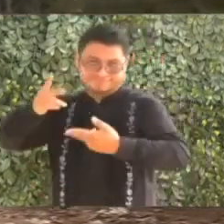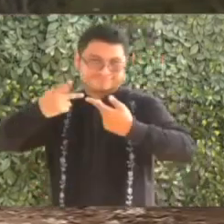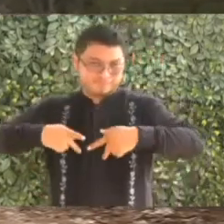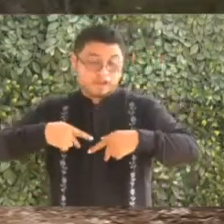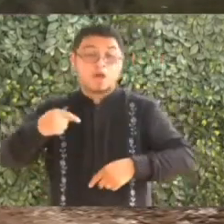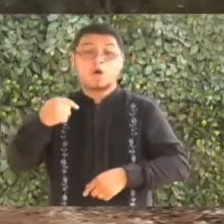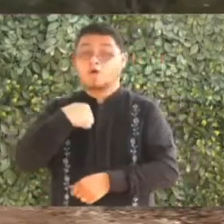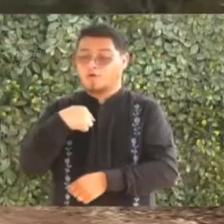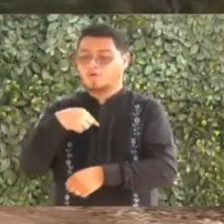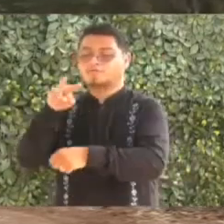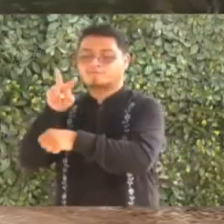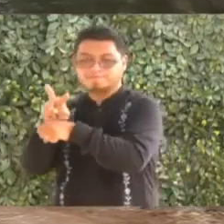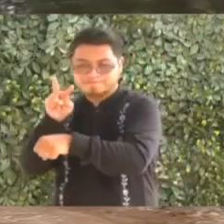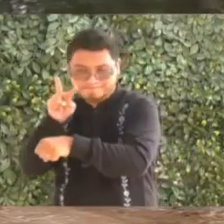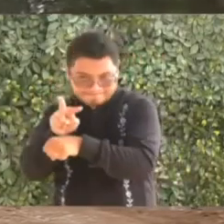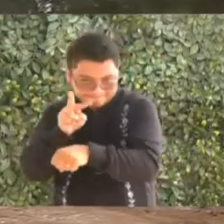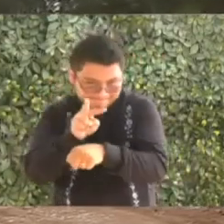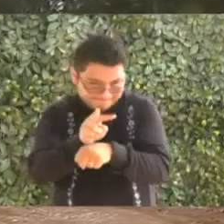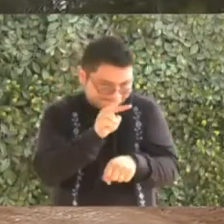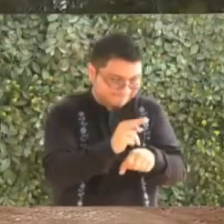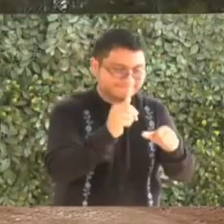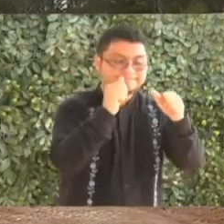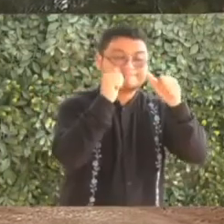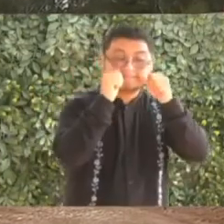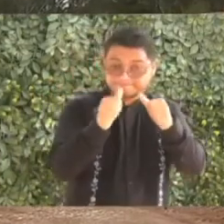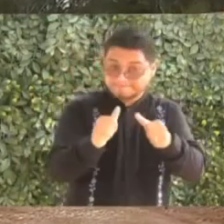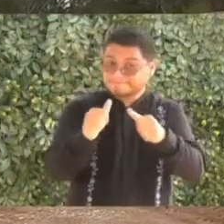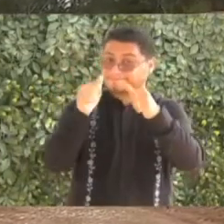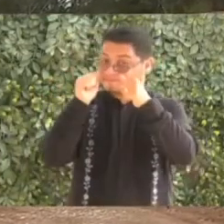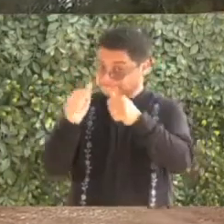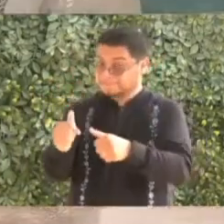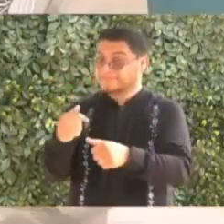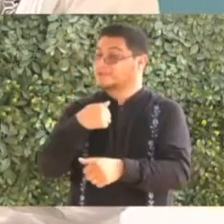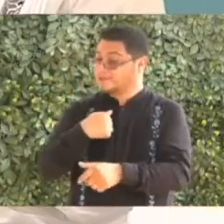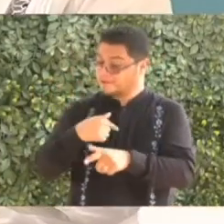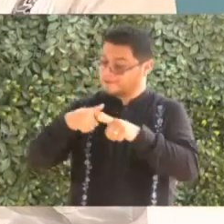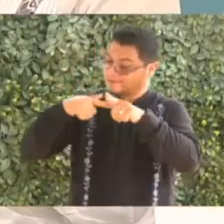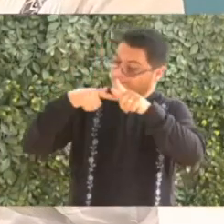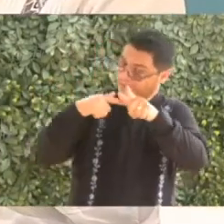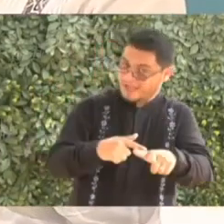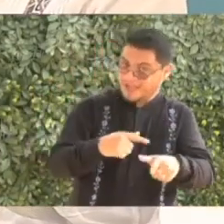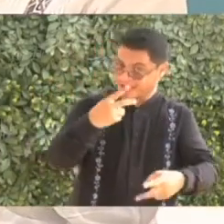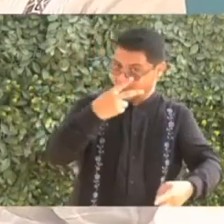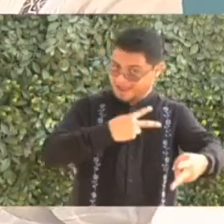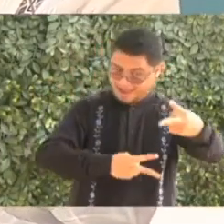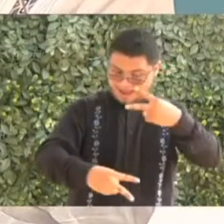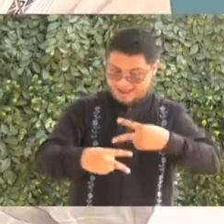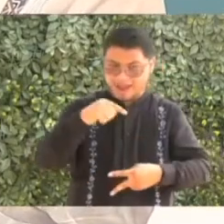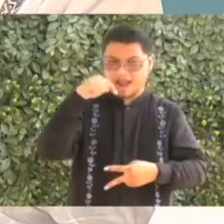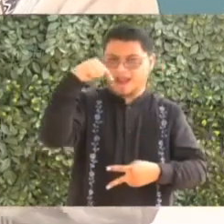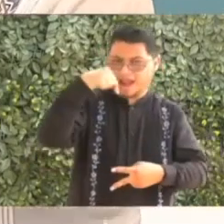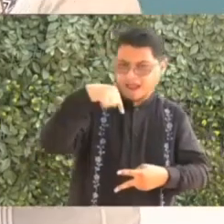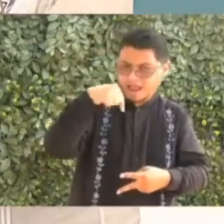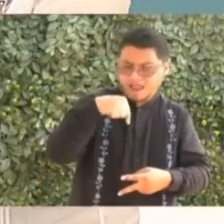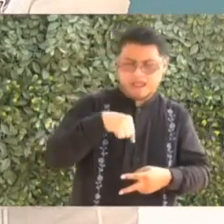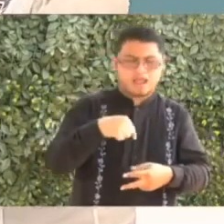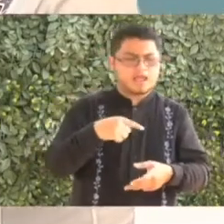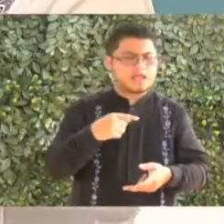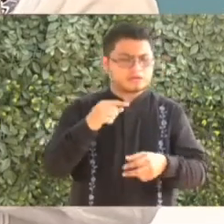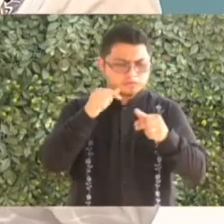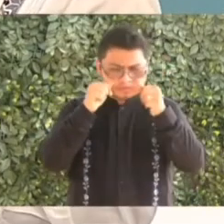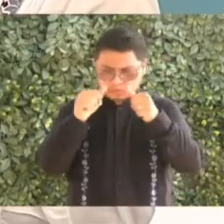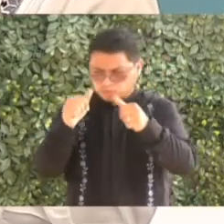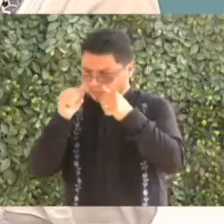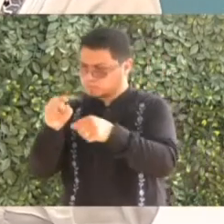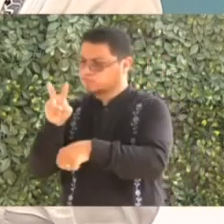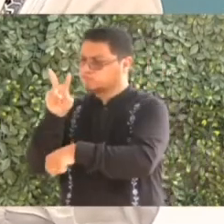estar supervisando, voy a seguir viniendo a Yucatán a supervisar